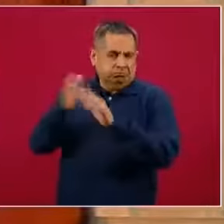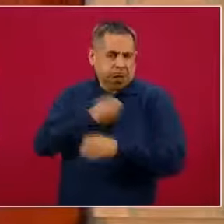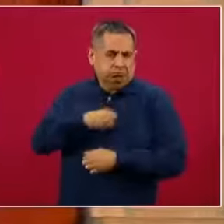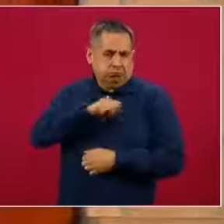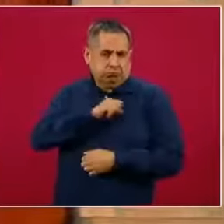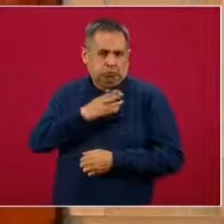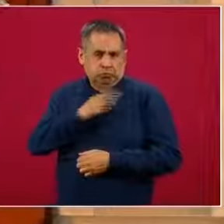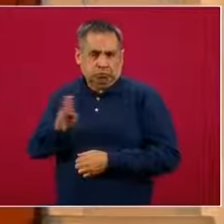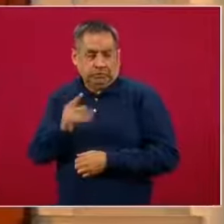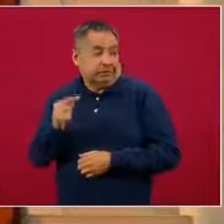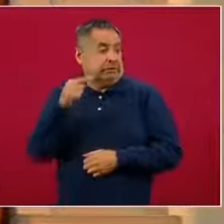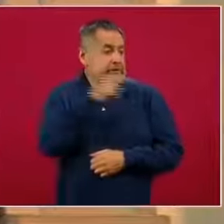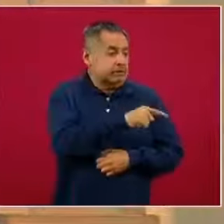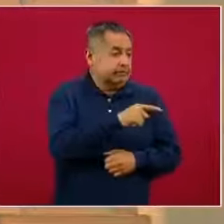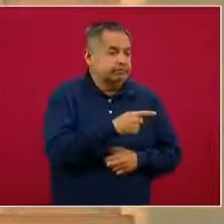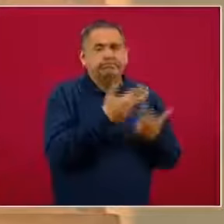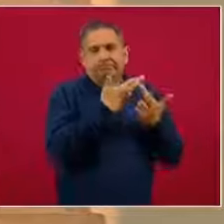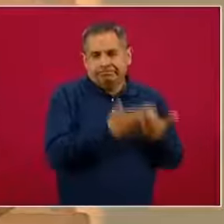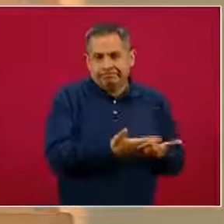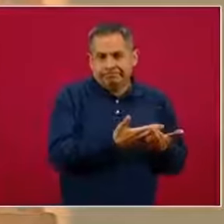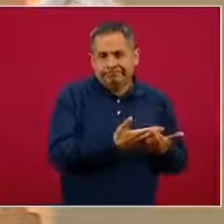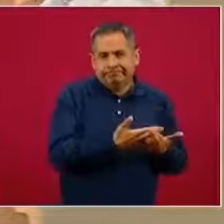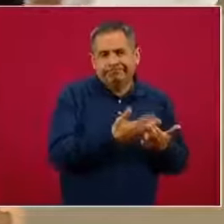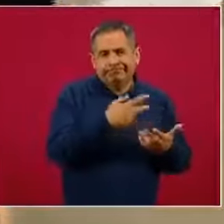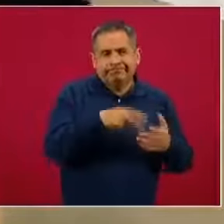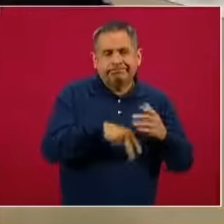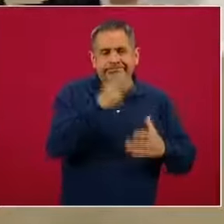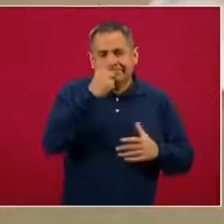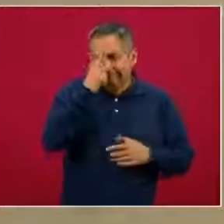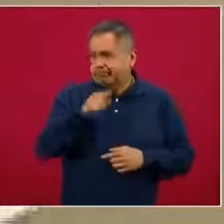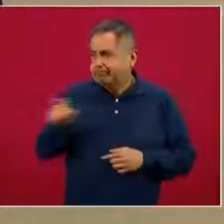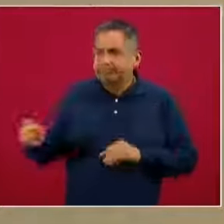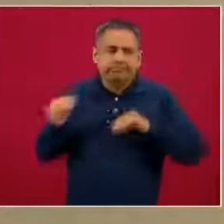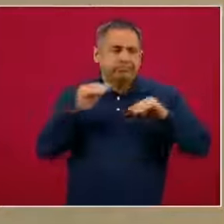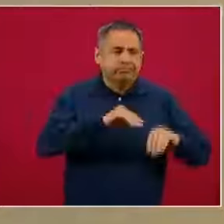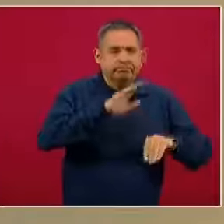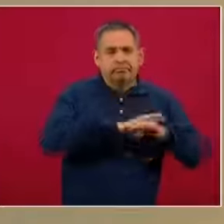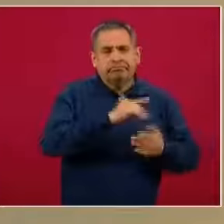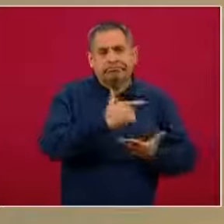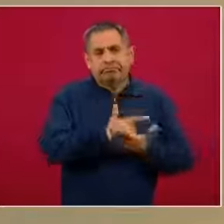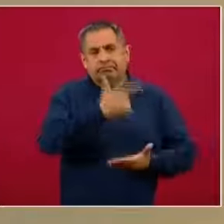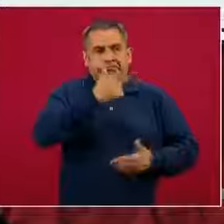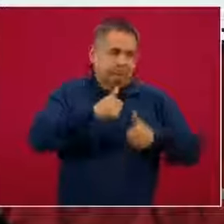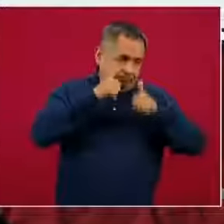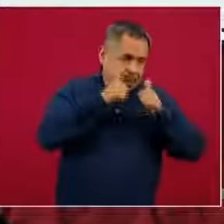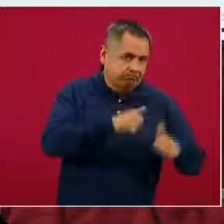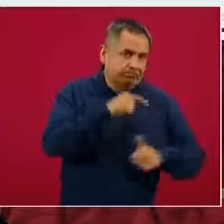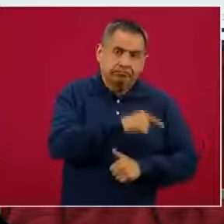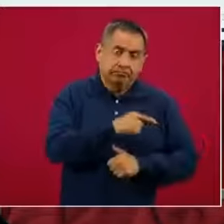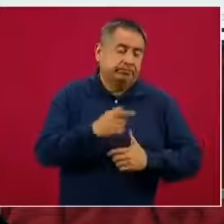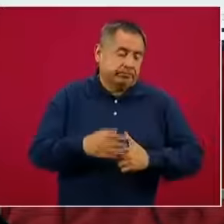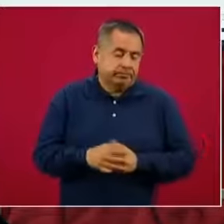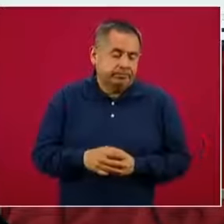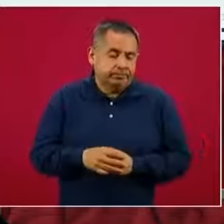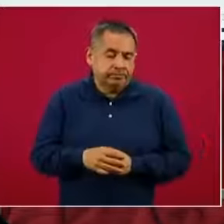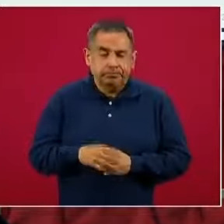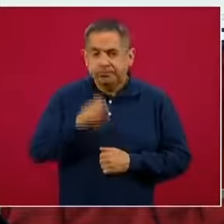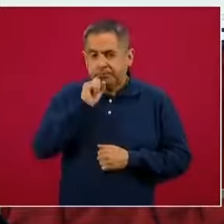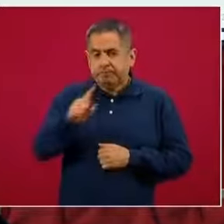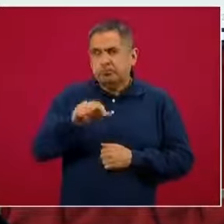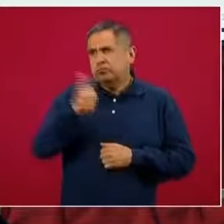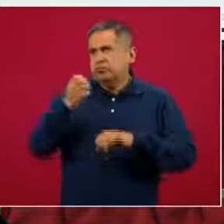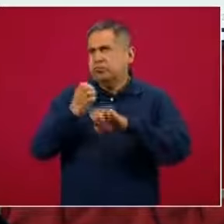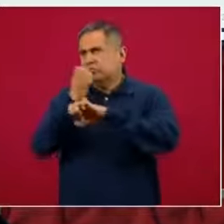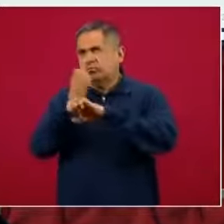en terapias intensivas y sobre todo en la hospitalización. También hemos echado a andar en algunos otros estados, y aquí no va a ser la